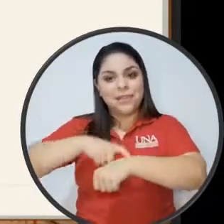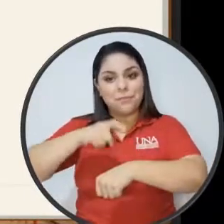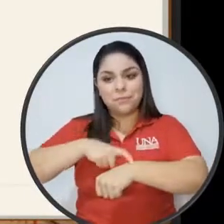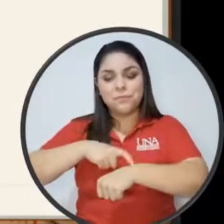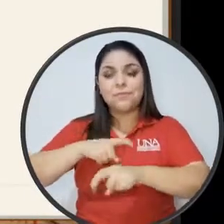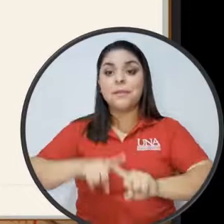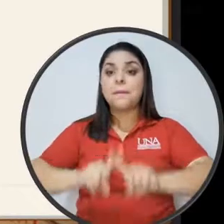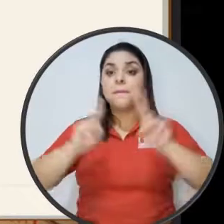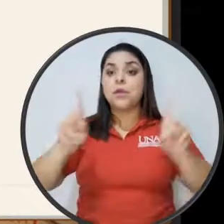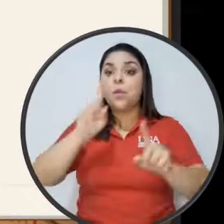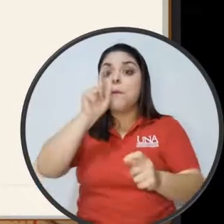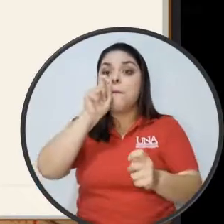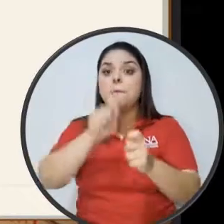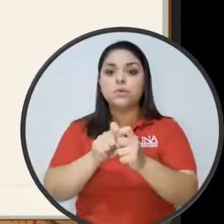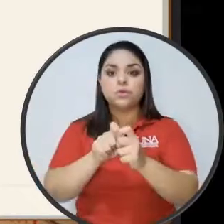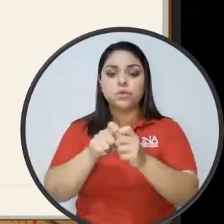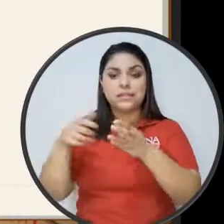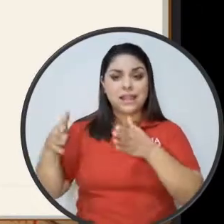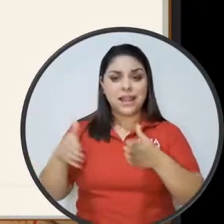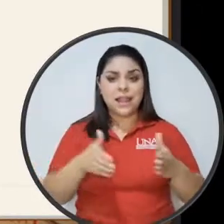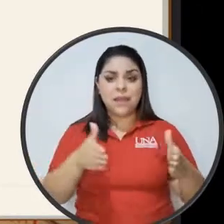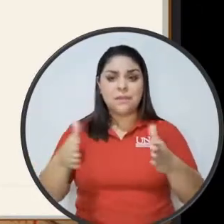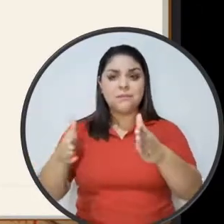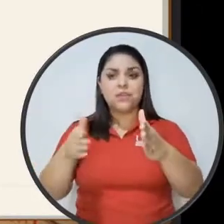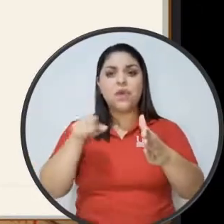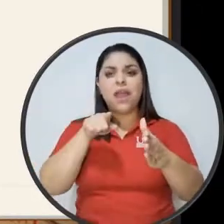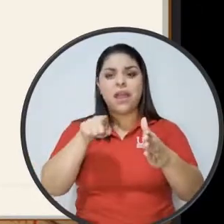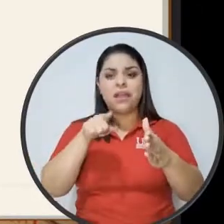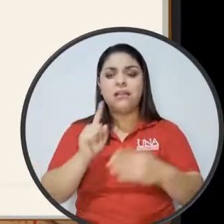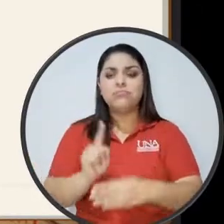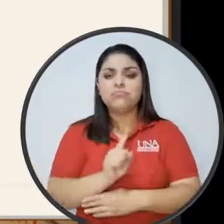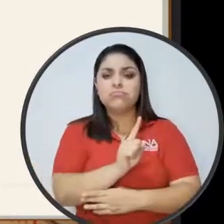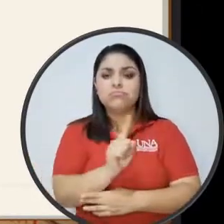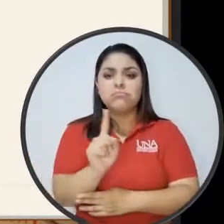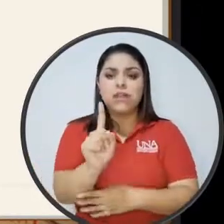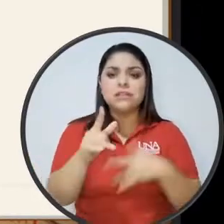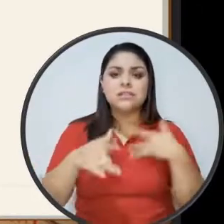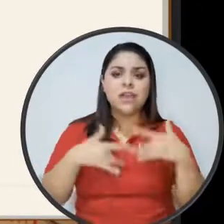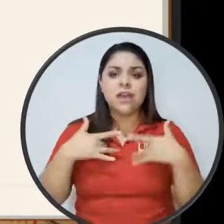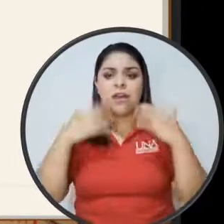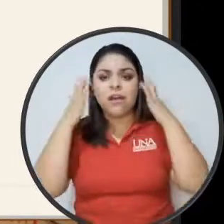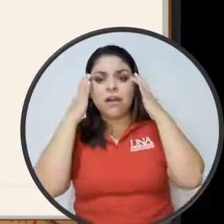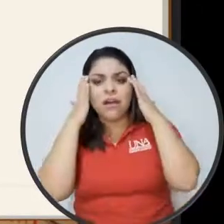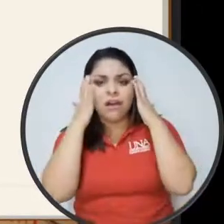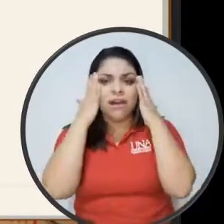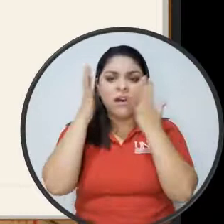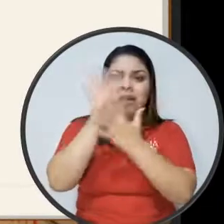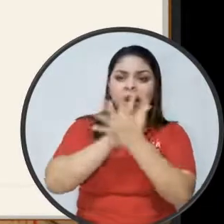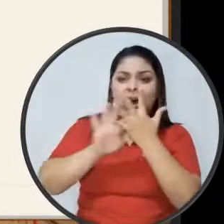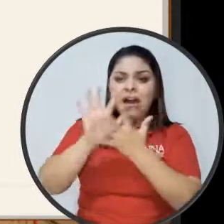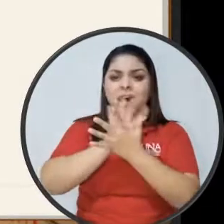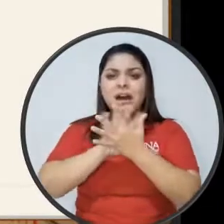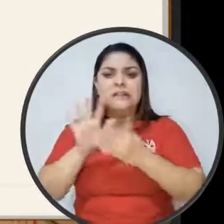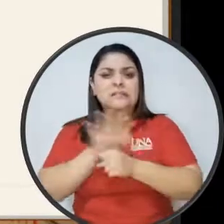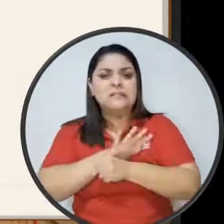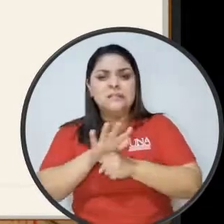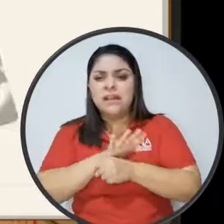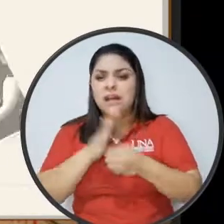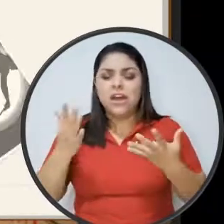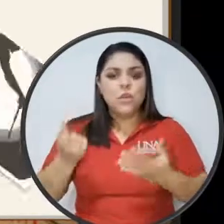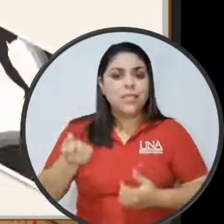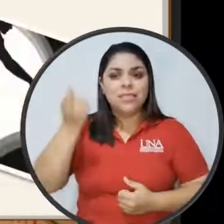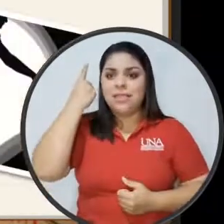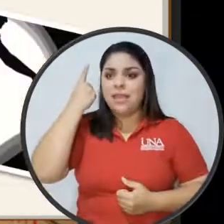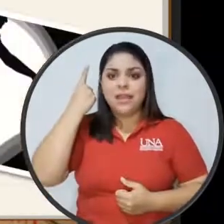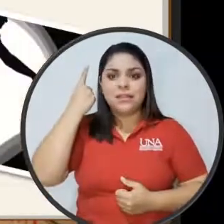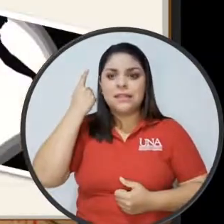contarte, llegó un punto en el camino en el que se sintió abrumado, confundido, saturado,